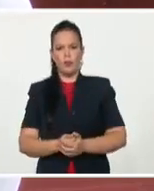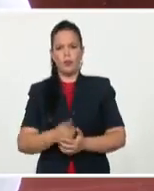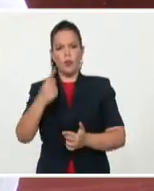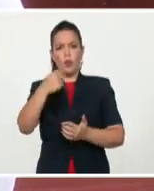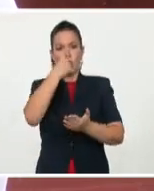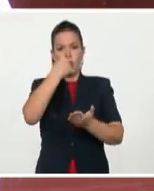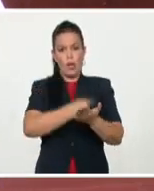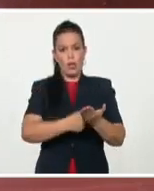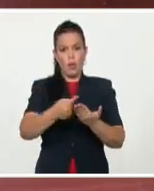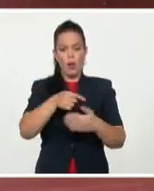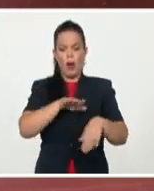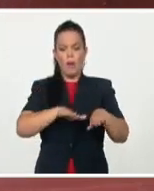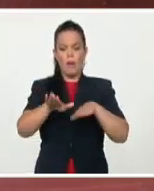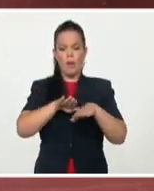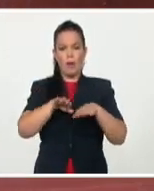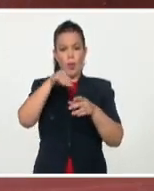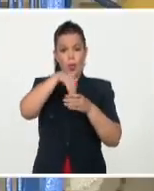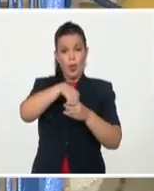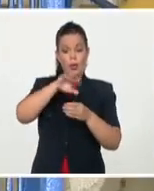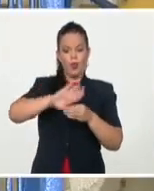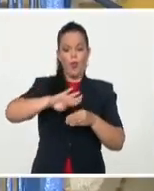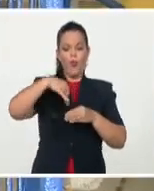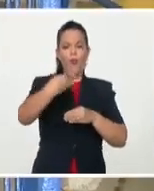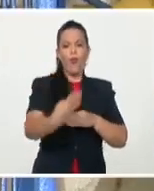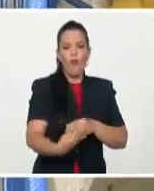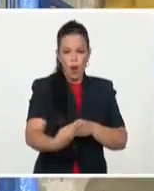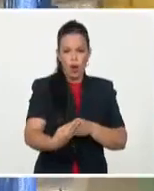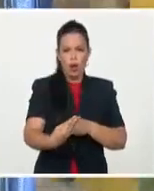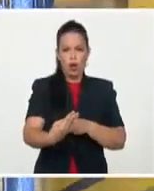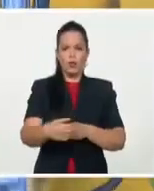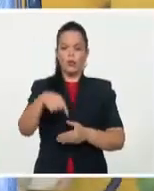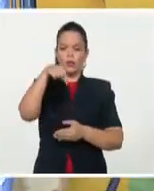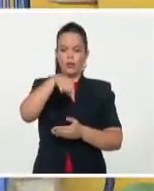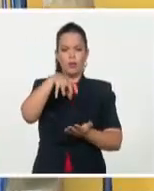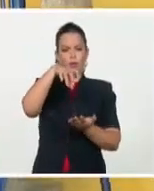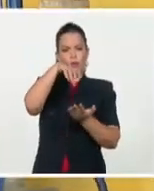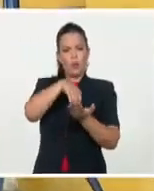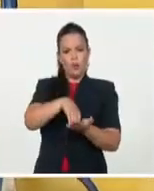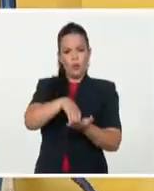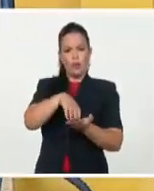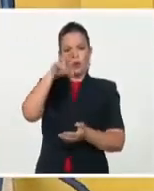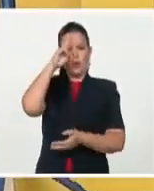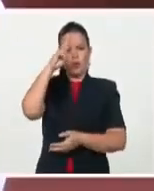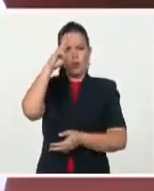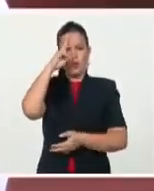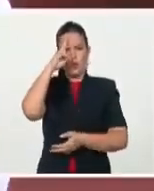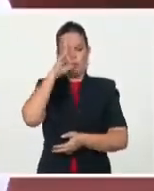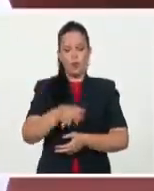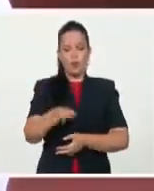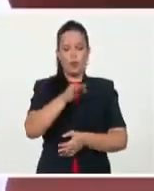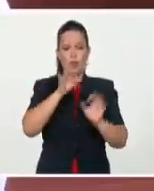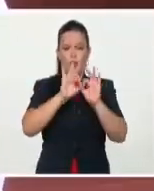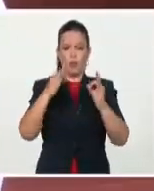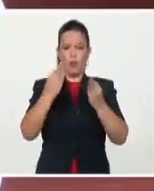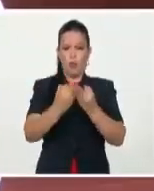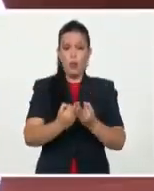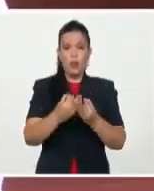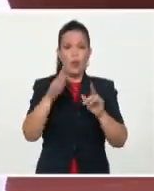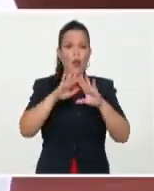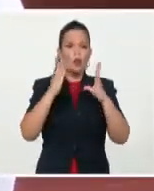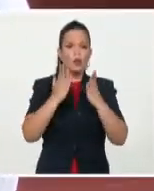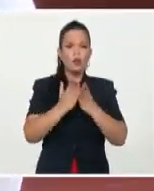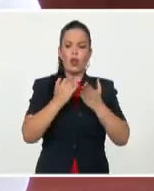interior como las áreas externas del consultorio, ¿no? Pintarnos, cambiando toda la iluminación, hasta inclusive apoyarnos